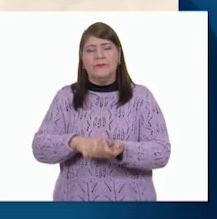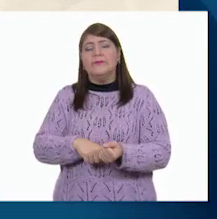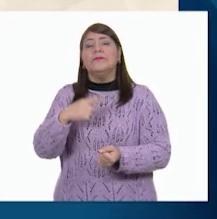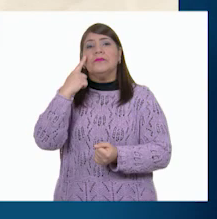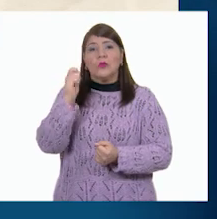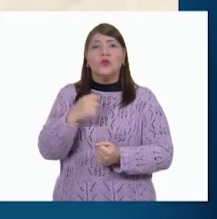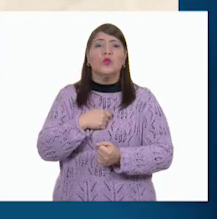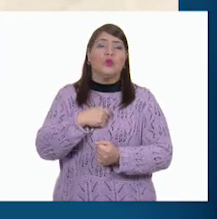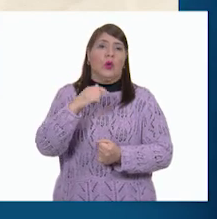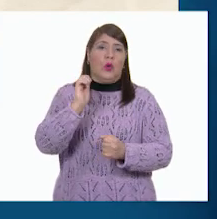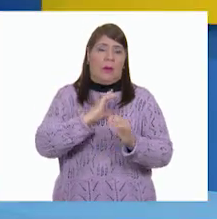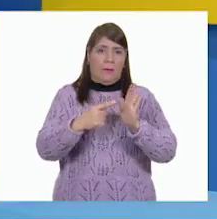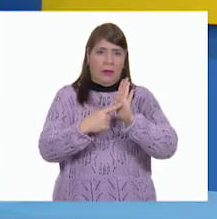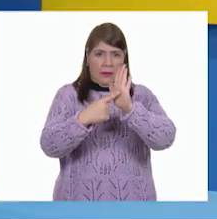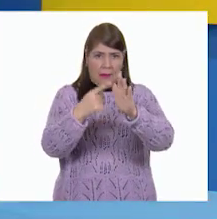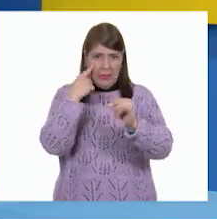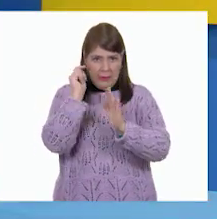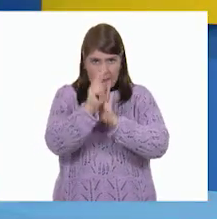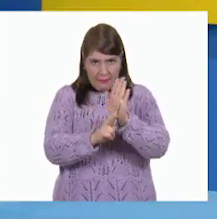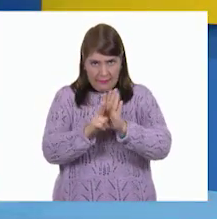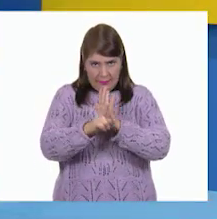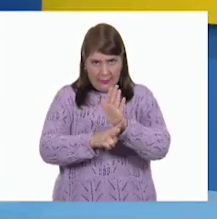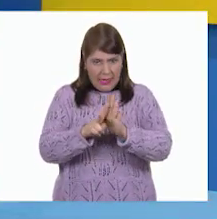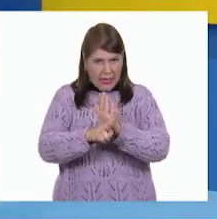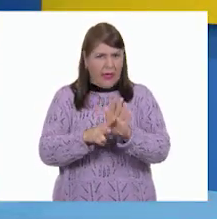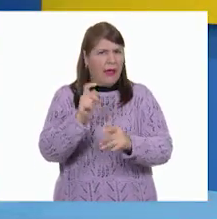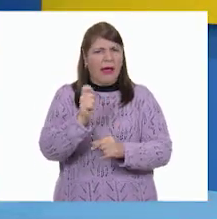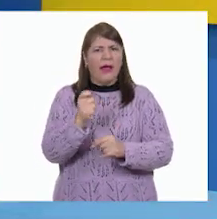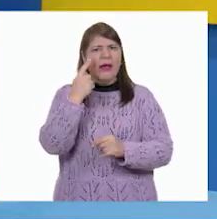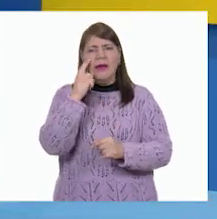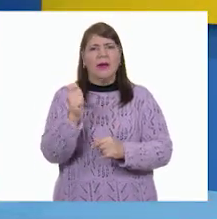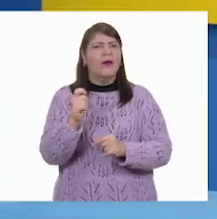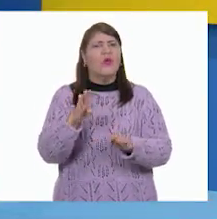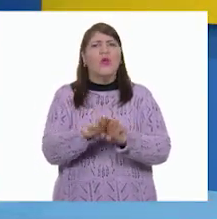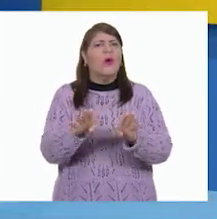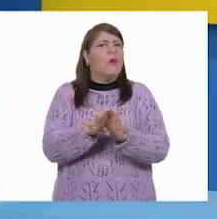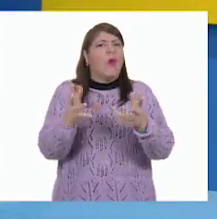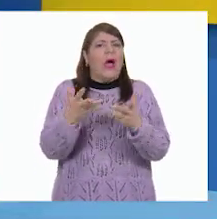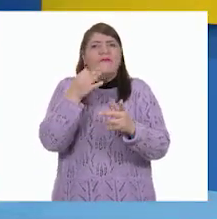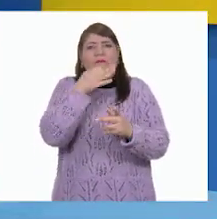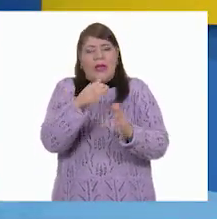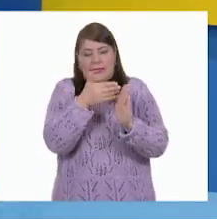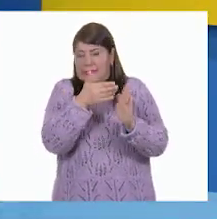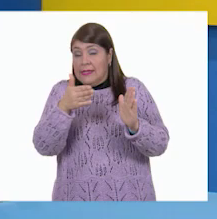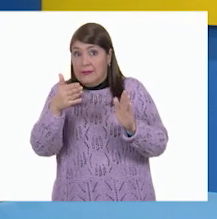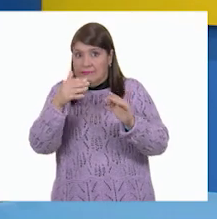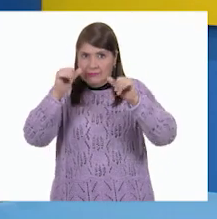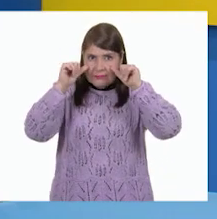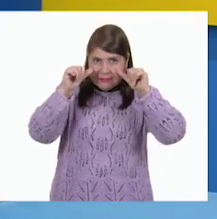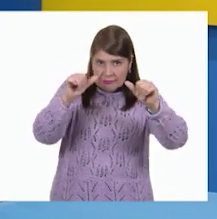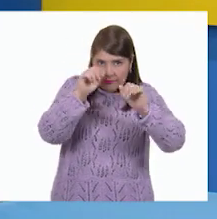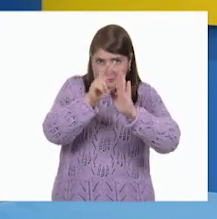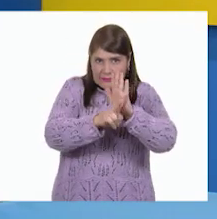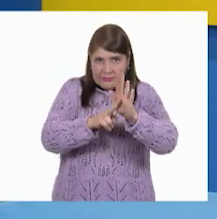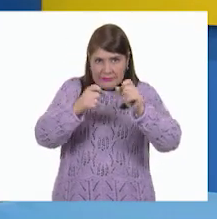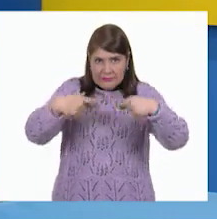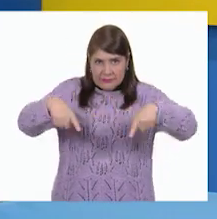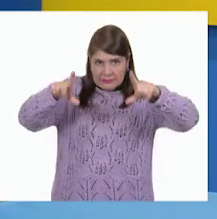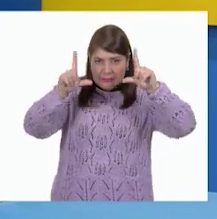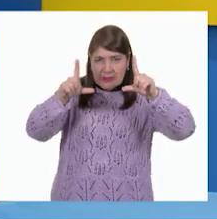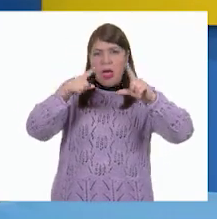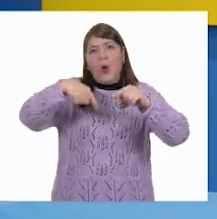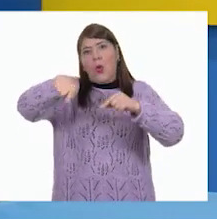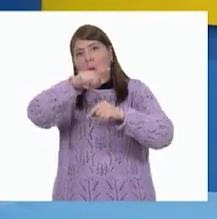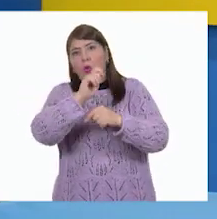veamos el siguiente video que nos va a contar cómo es que se celebró este acontecimiento. Pongan mucha atención para que podamos